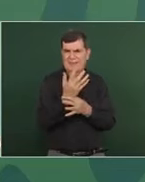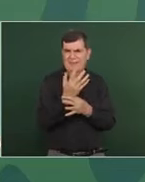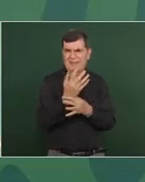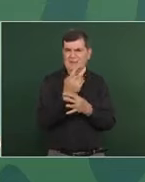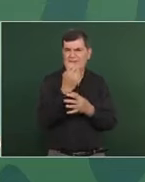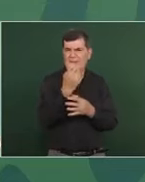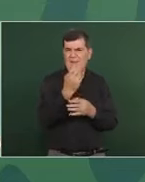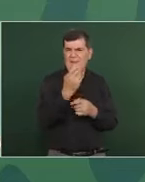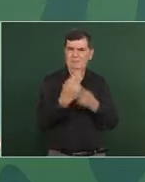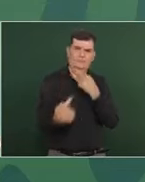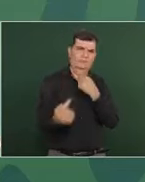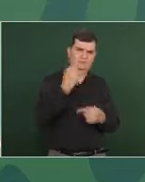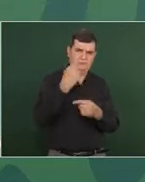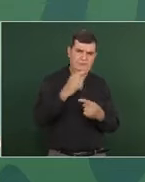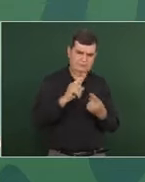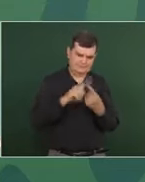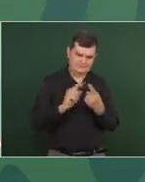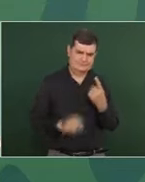es un insulto,